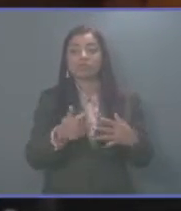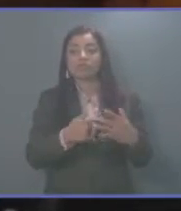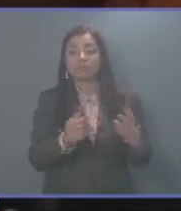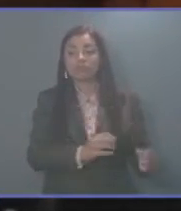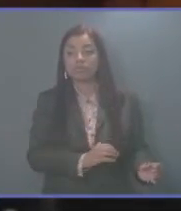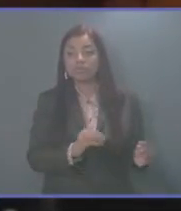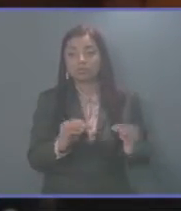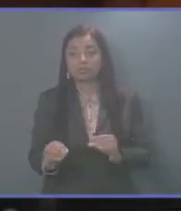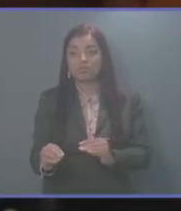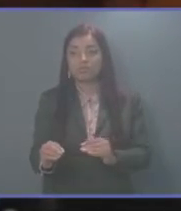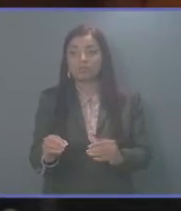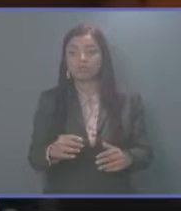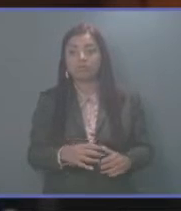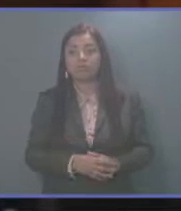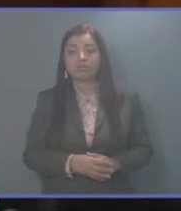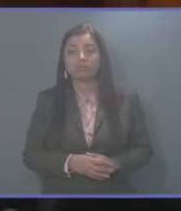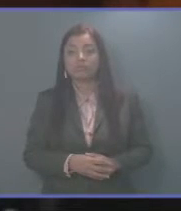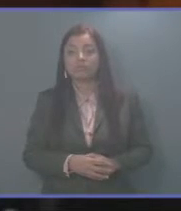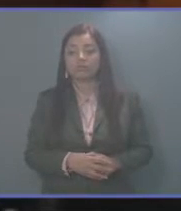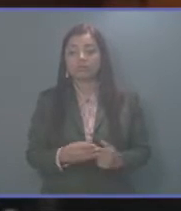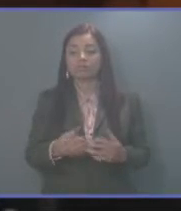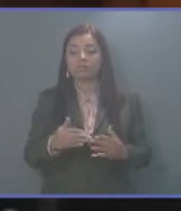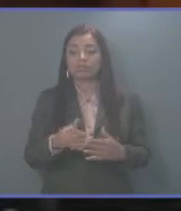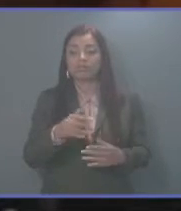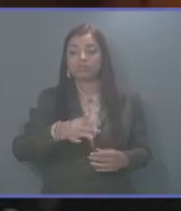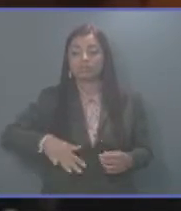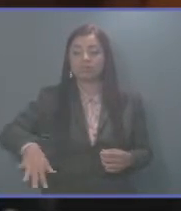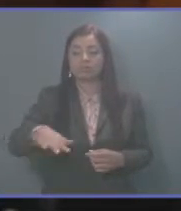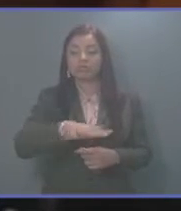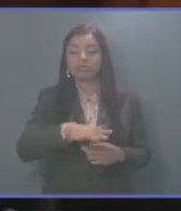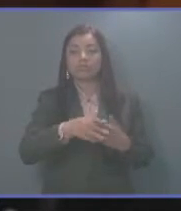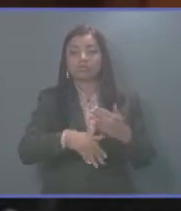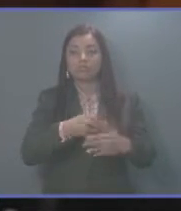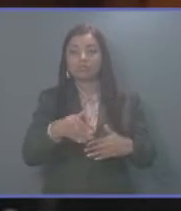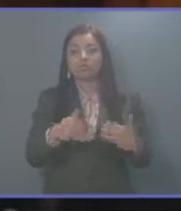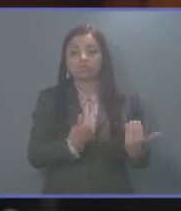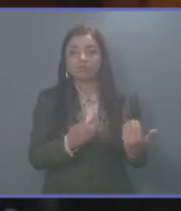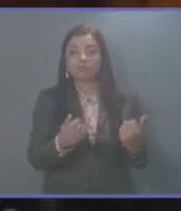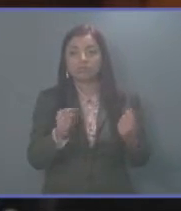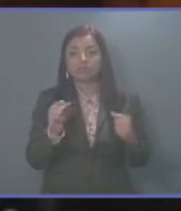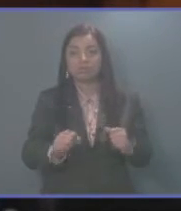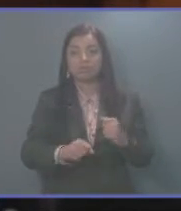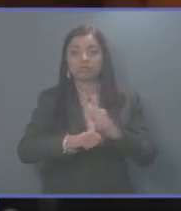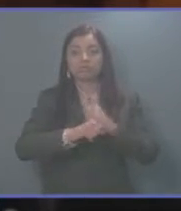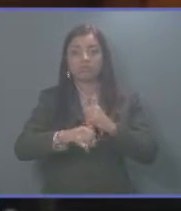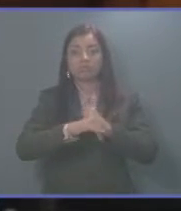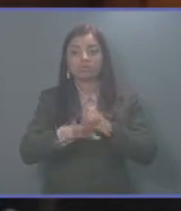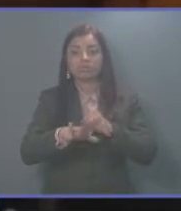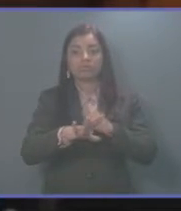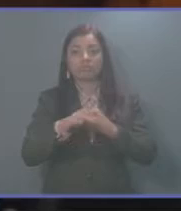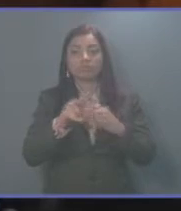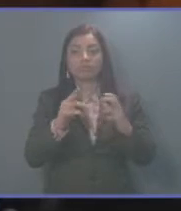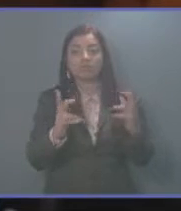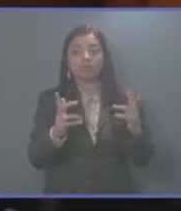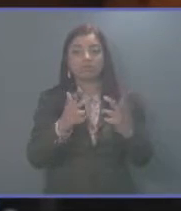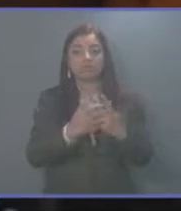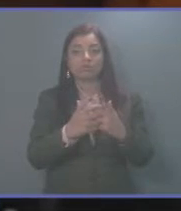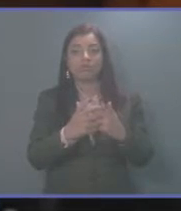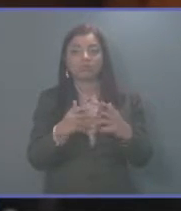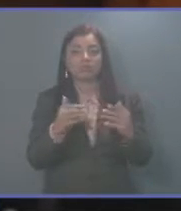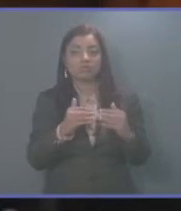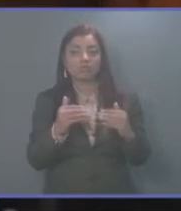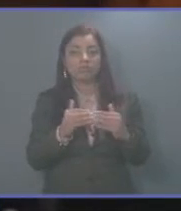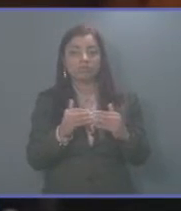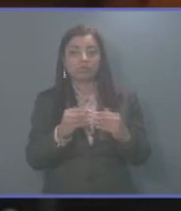vigencia, situación que permite proporcionalidad y coherencia, y en aras